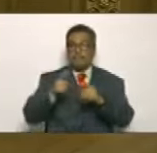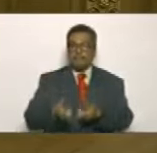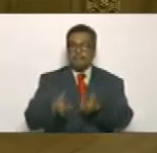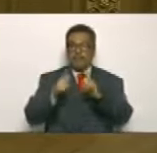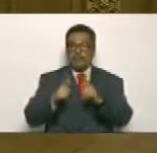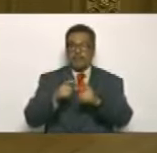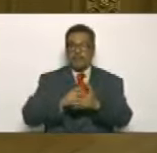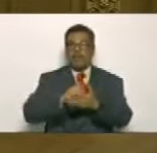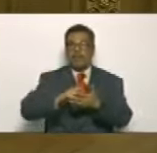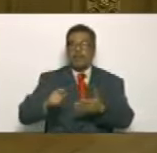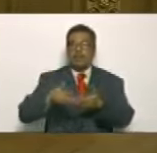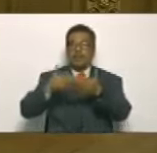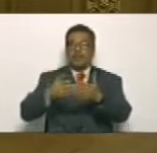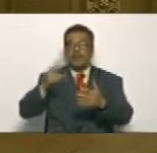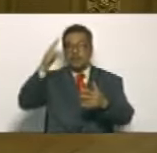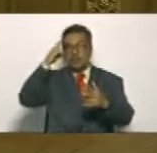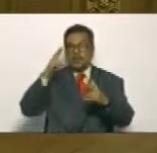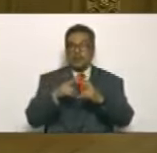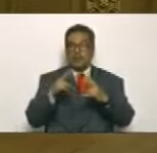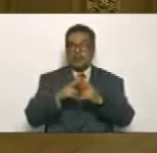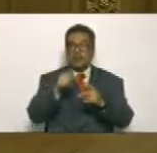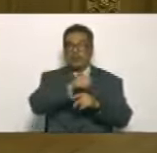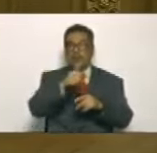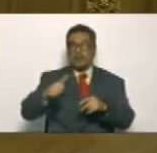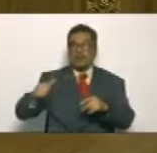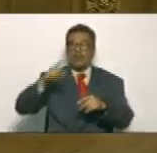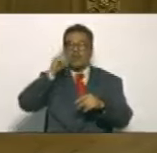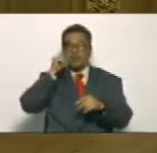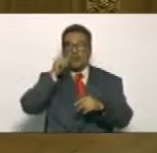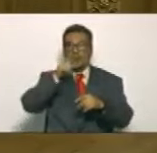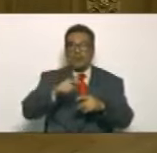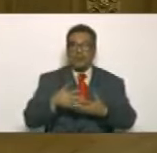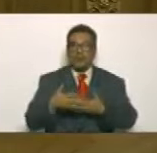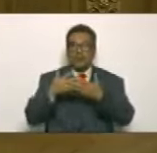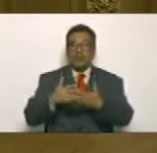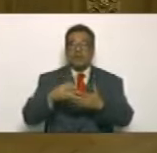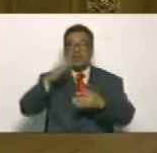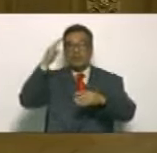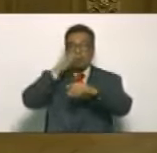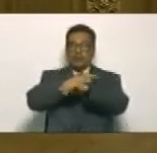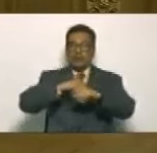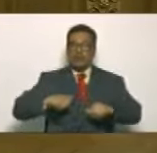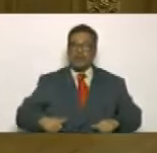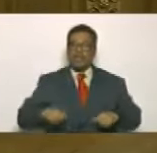permítame otorgarle como recompensa a cada uno de los soldados del ejército